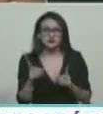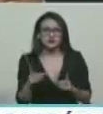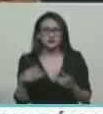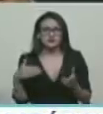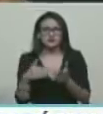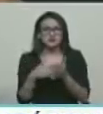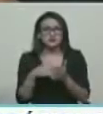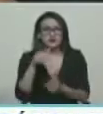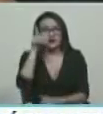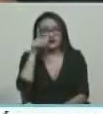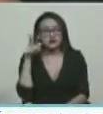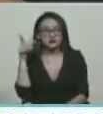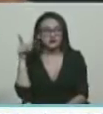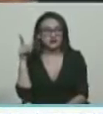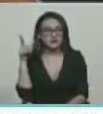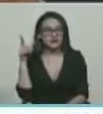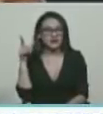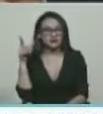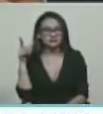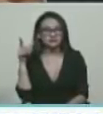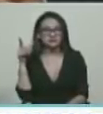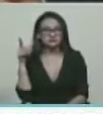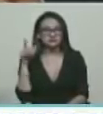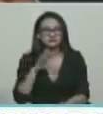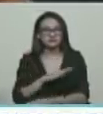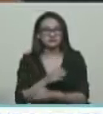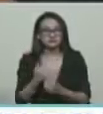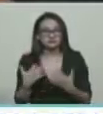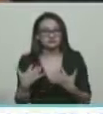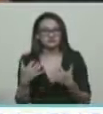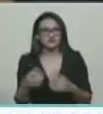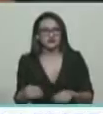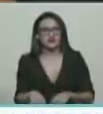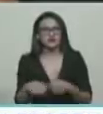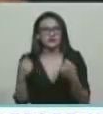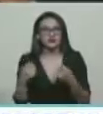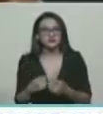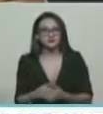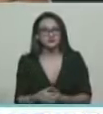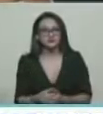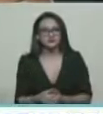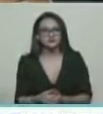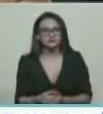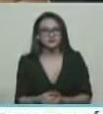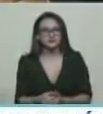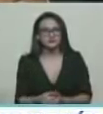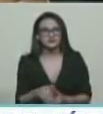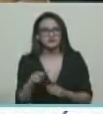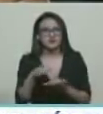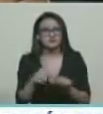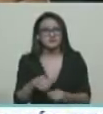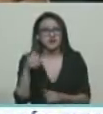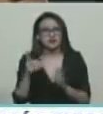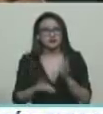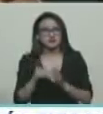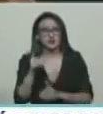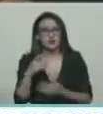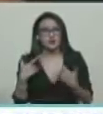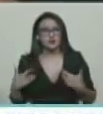a Libia y crear ese horroroso ejército de destrucción, que Libia era el país con el mayor índice de desarrollo